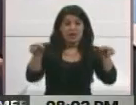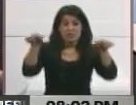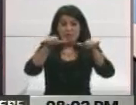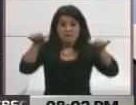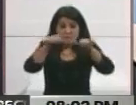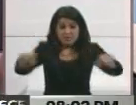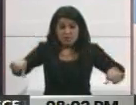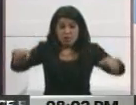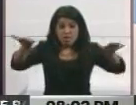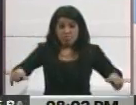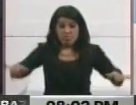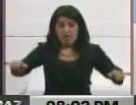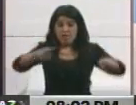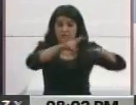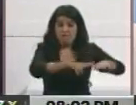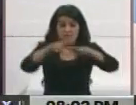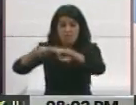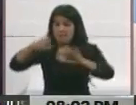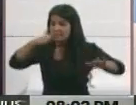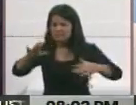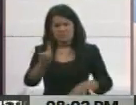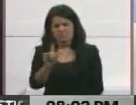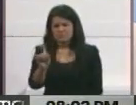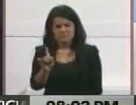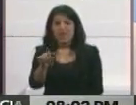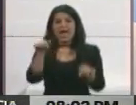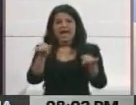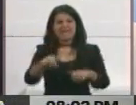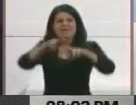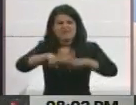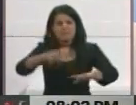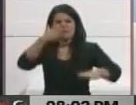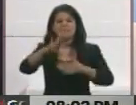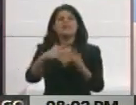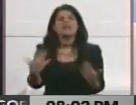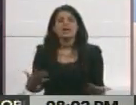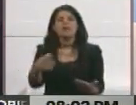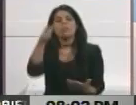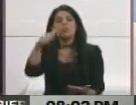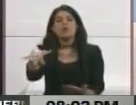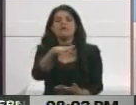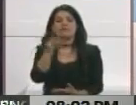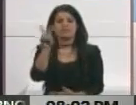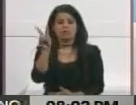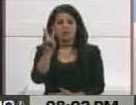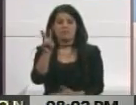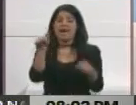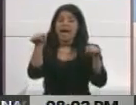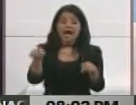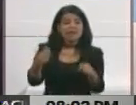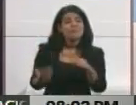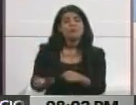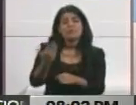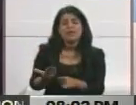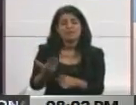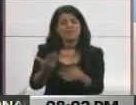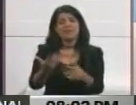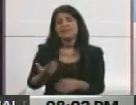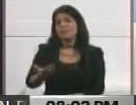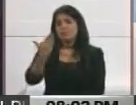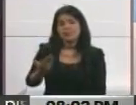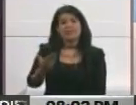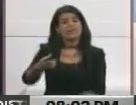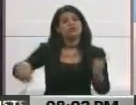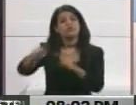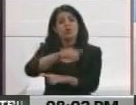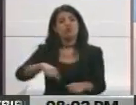momento la estabilidad de la República yo lo que le diría es que siempre se ha apelado al pueblo de Venezuela y